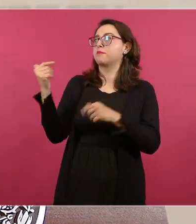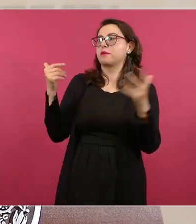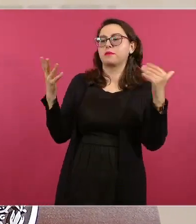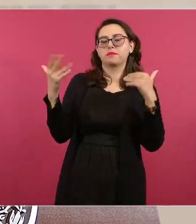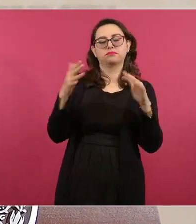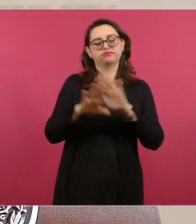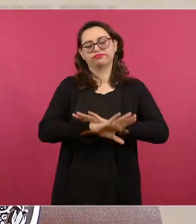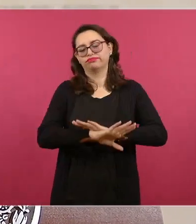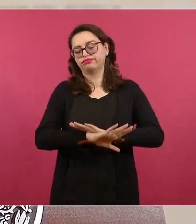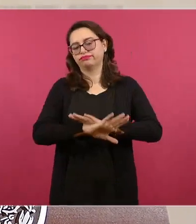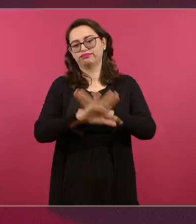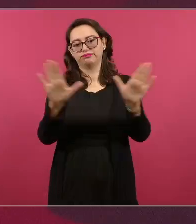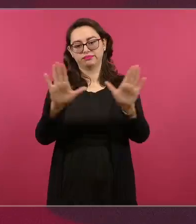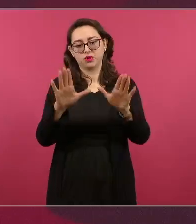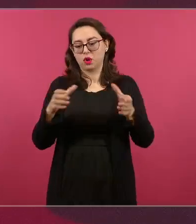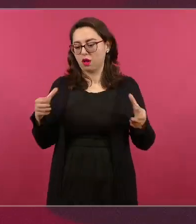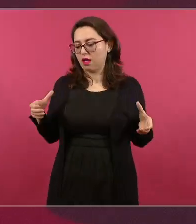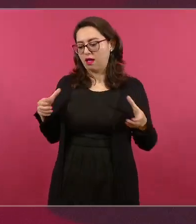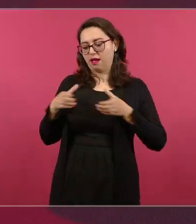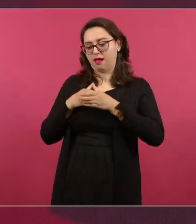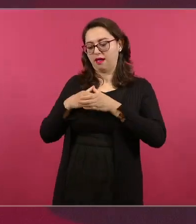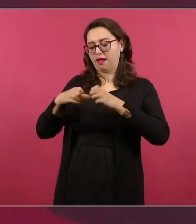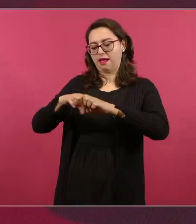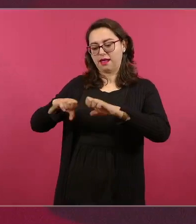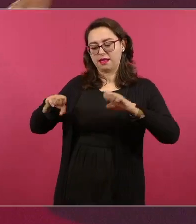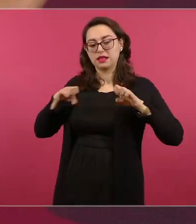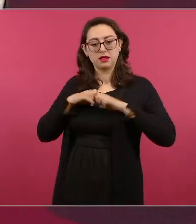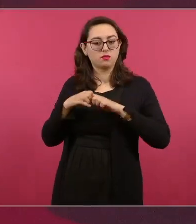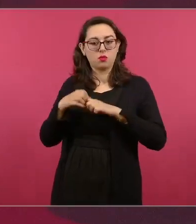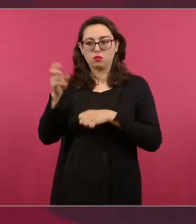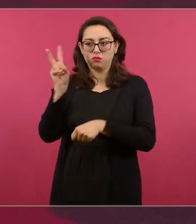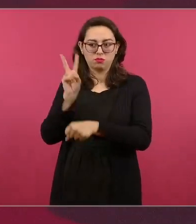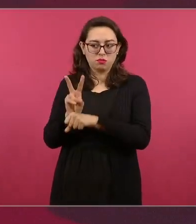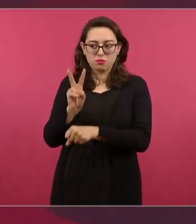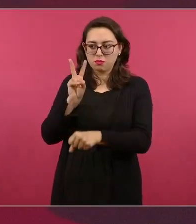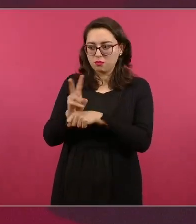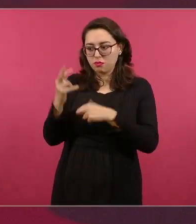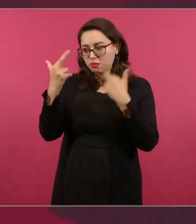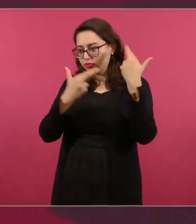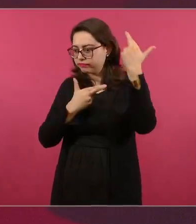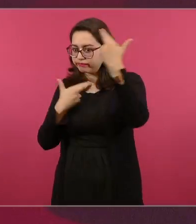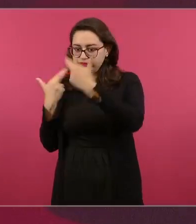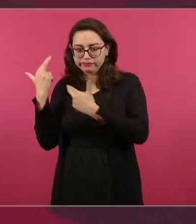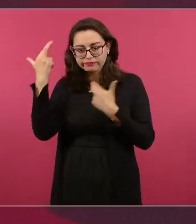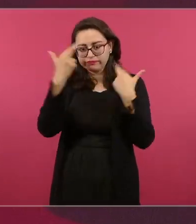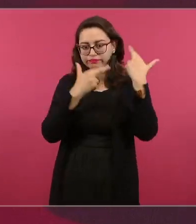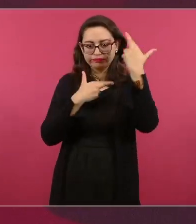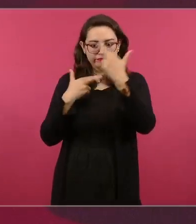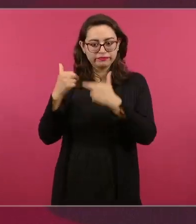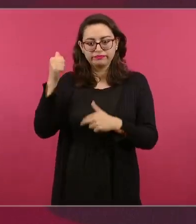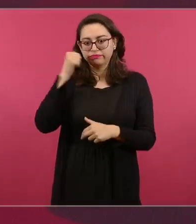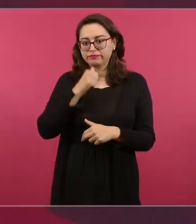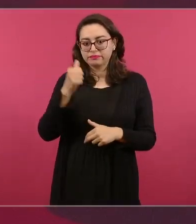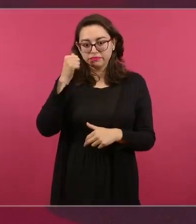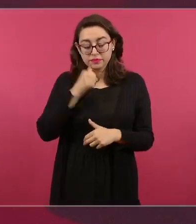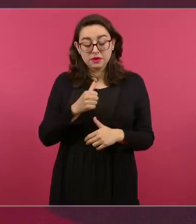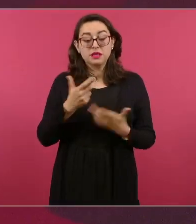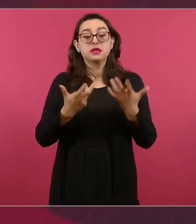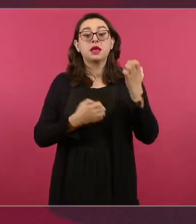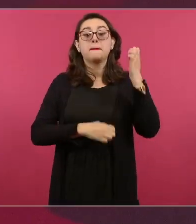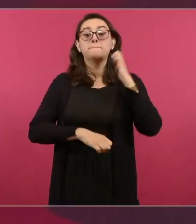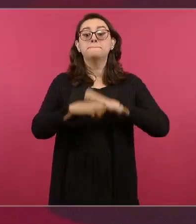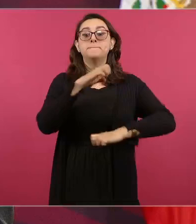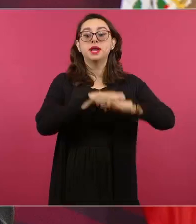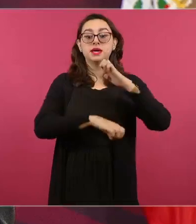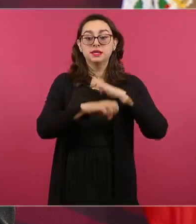pues vamos a estar los que siempre vamos a la supervisión con las empresas.